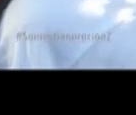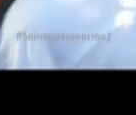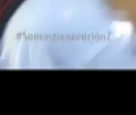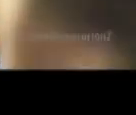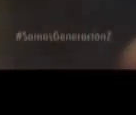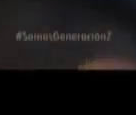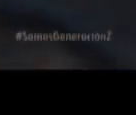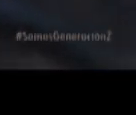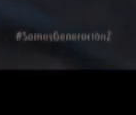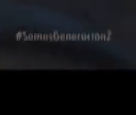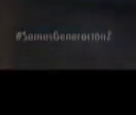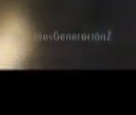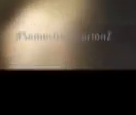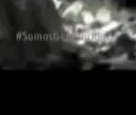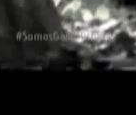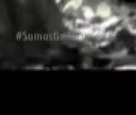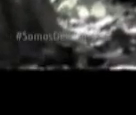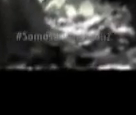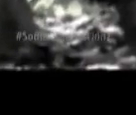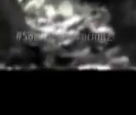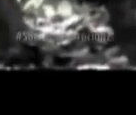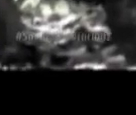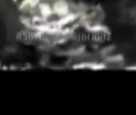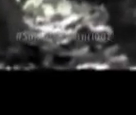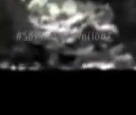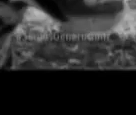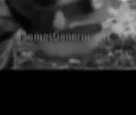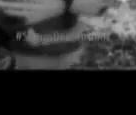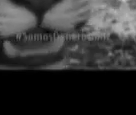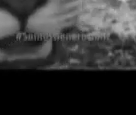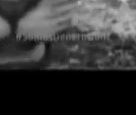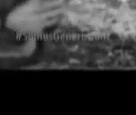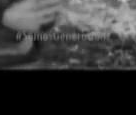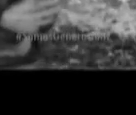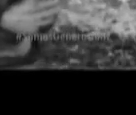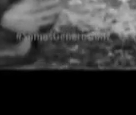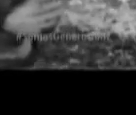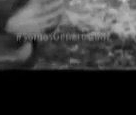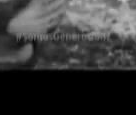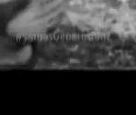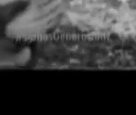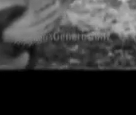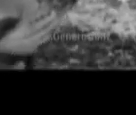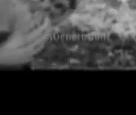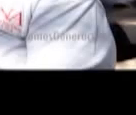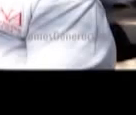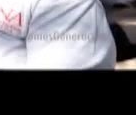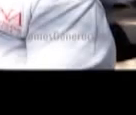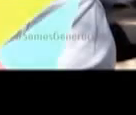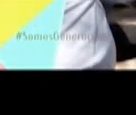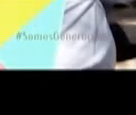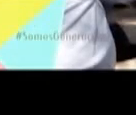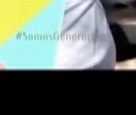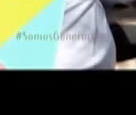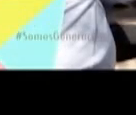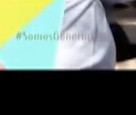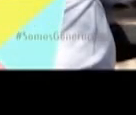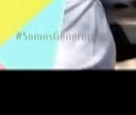Cada vez que veo un jaguar es la misma emoción. Ver un animal tan majestuoso, tan poderoso y saber que quedan tan pocos. Mi nombre es Eduardo